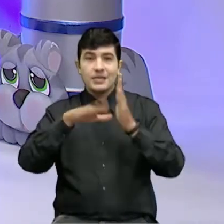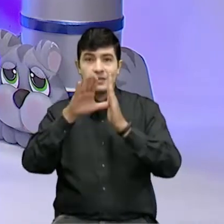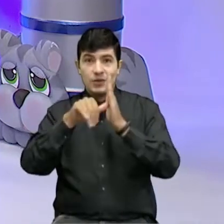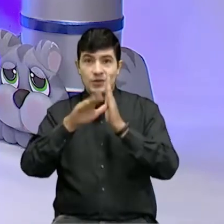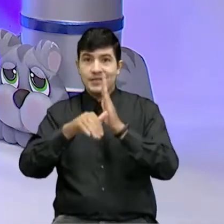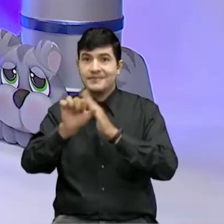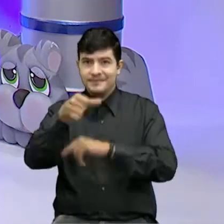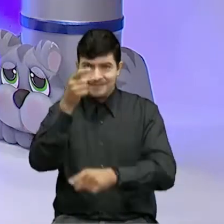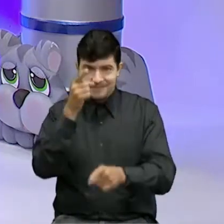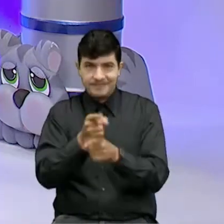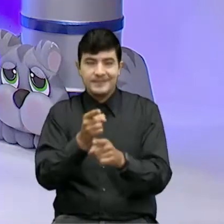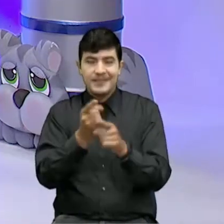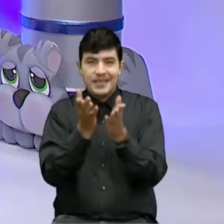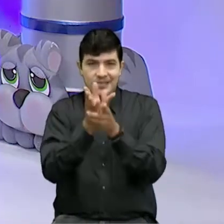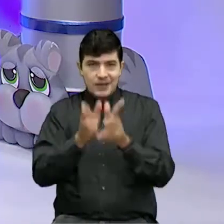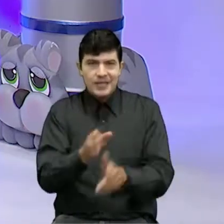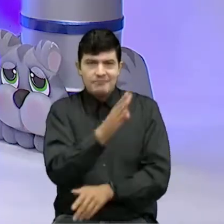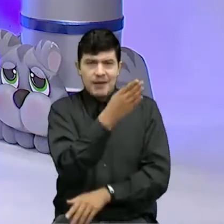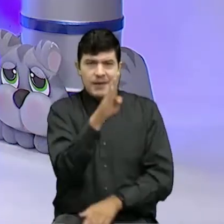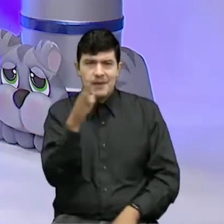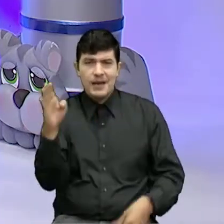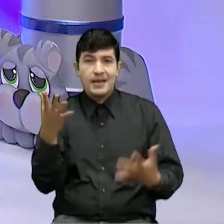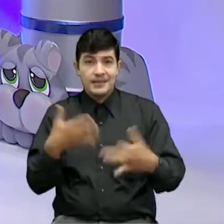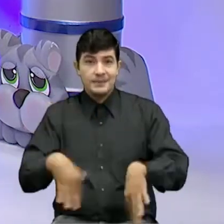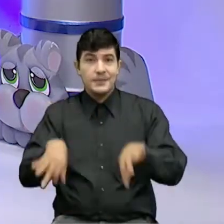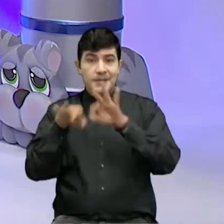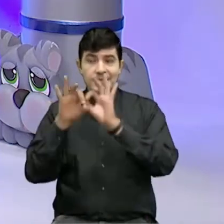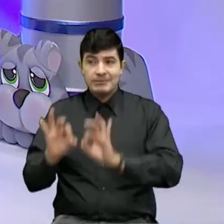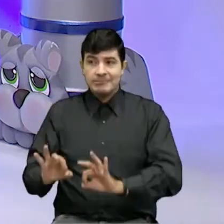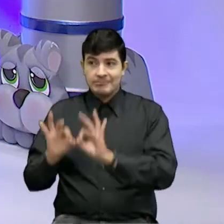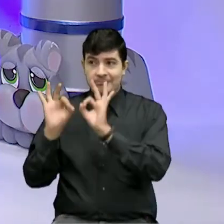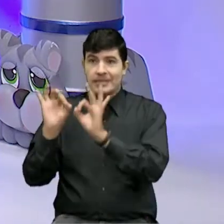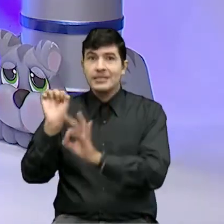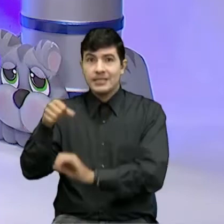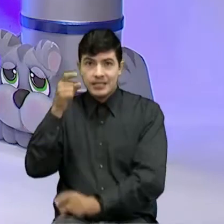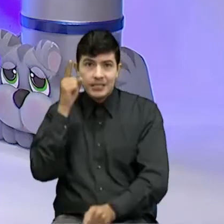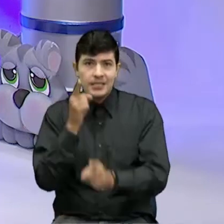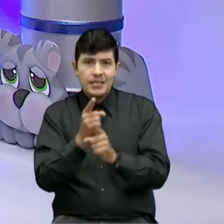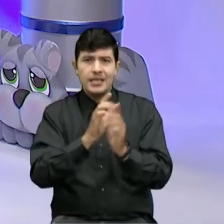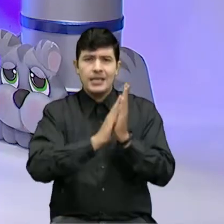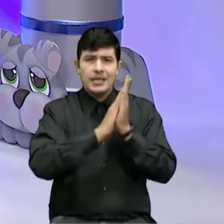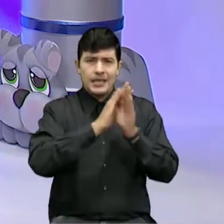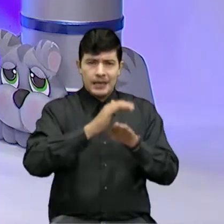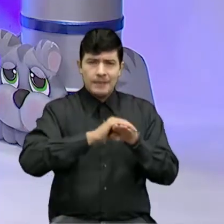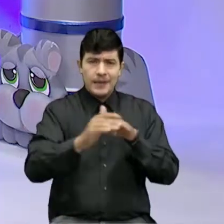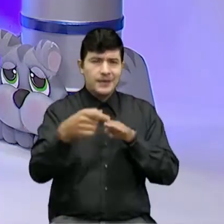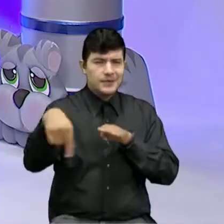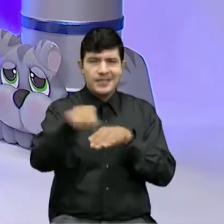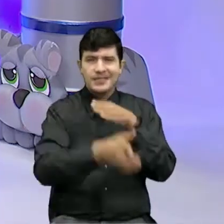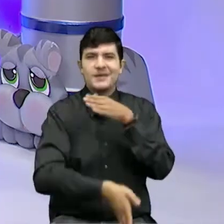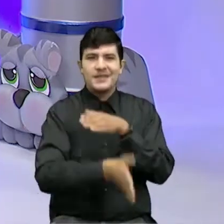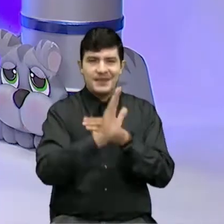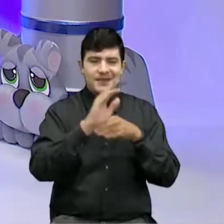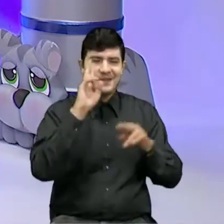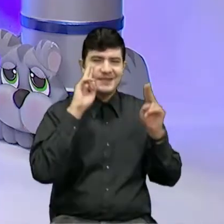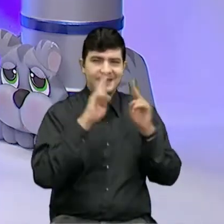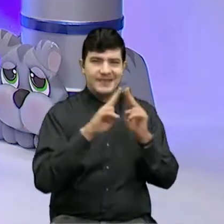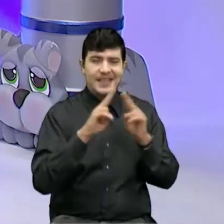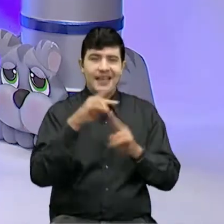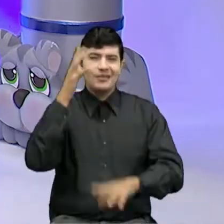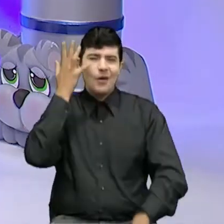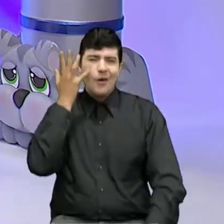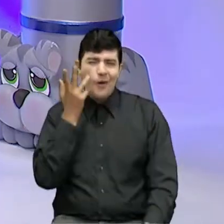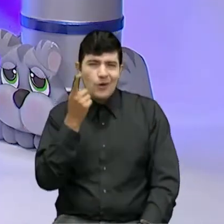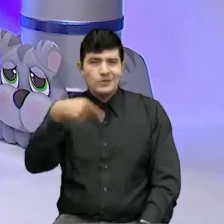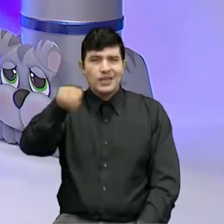los chicos de la secundaria, súper importante, profe. Correcto, sí señora, invitadísimos a que estén en sintonía. Exactamente, todos los días